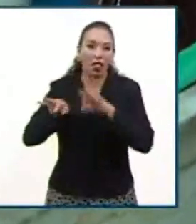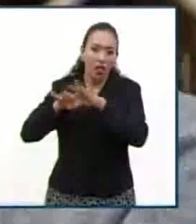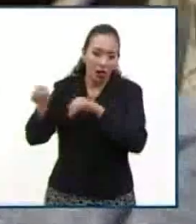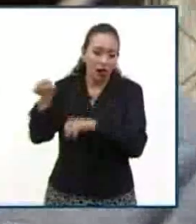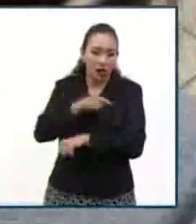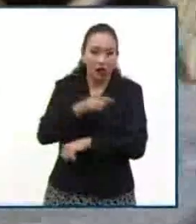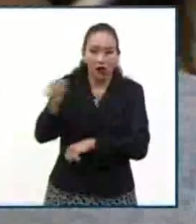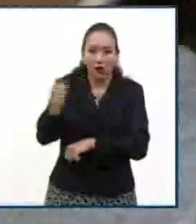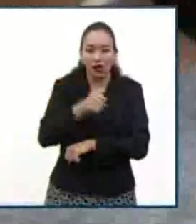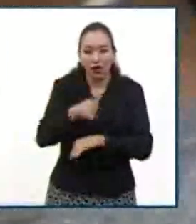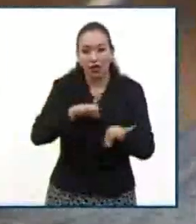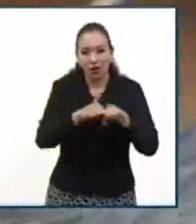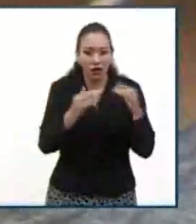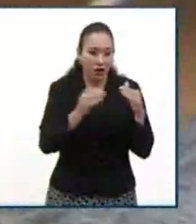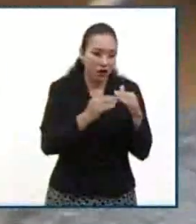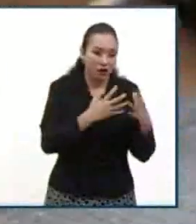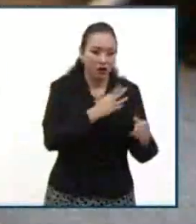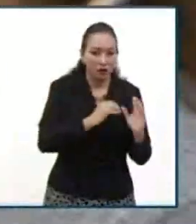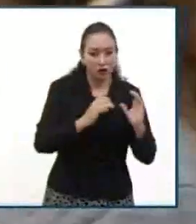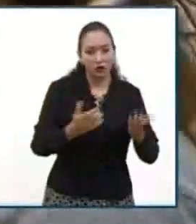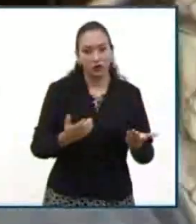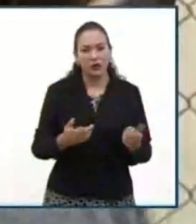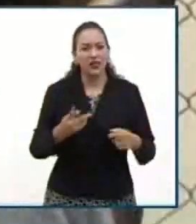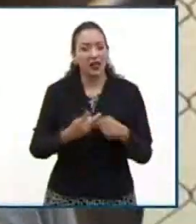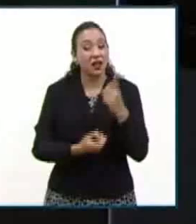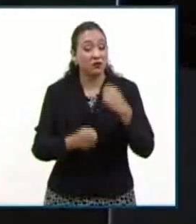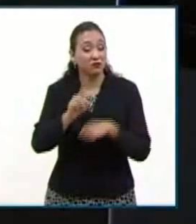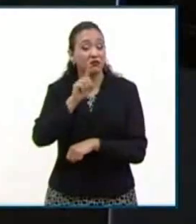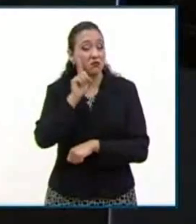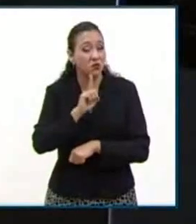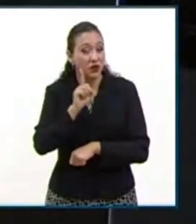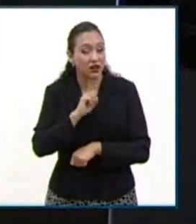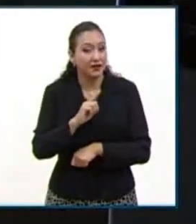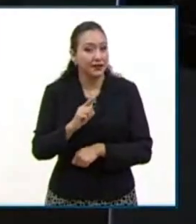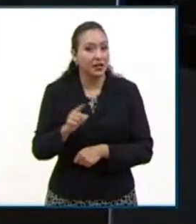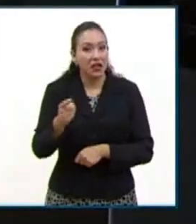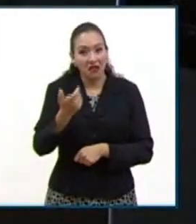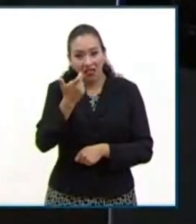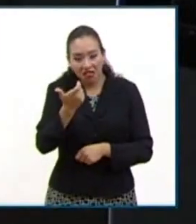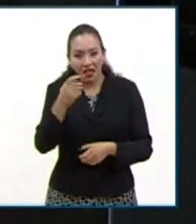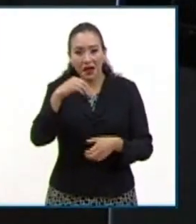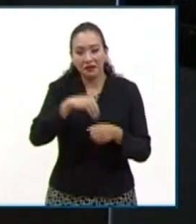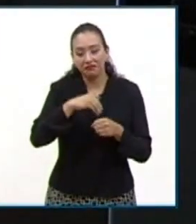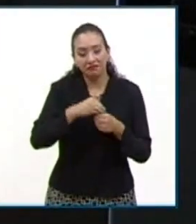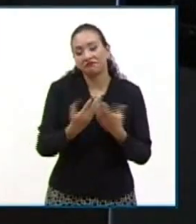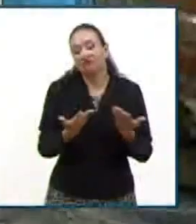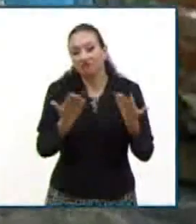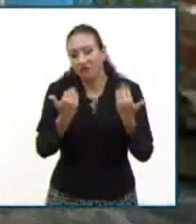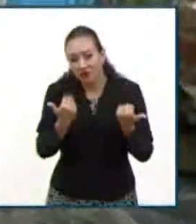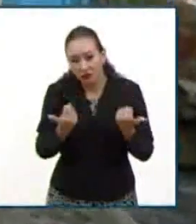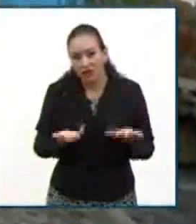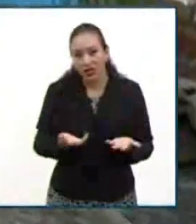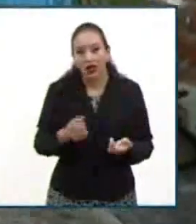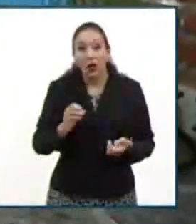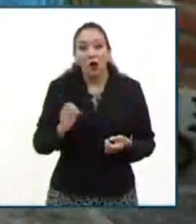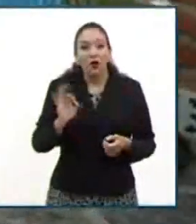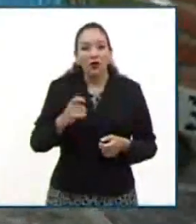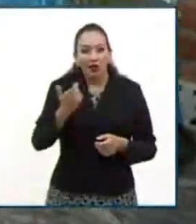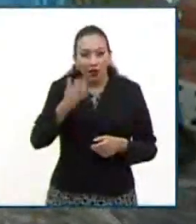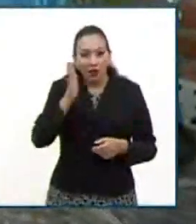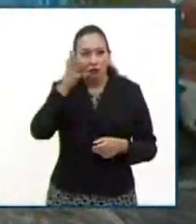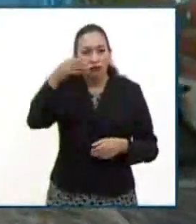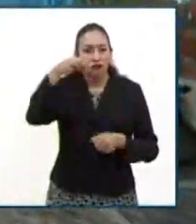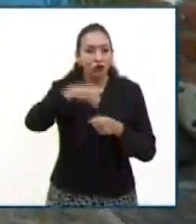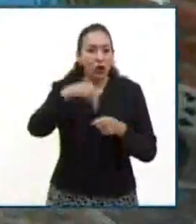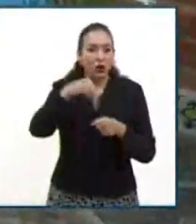encuentra estancada, pues considera que la mayoría de ellas no poseen ahorros ni ven posible tenerlos en un futuro cercano,